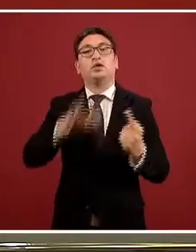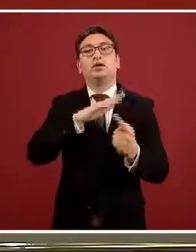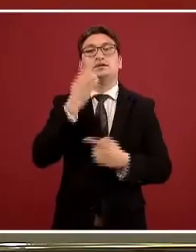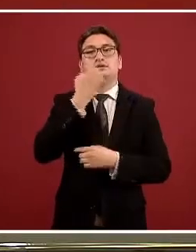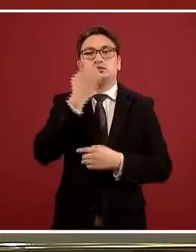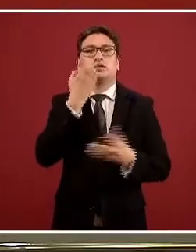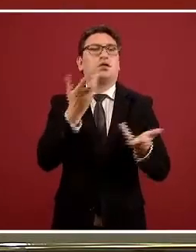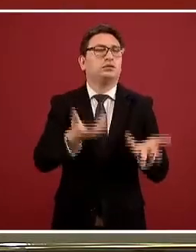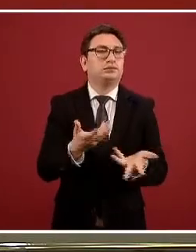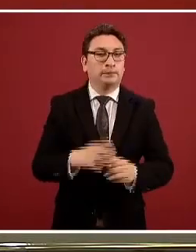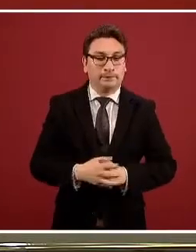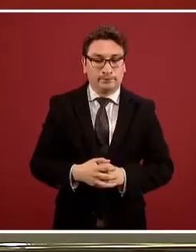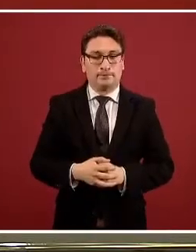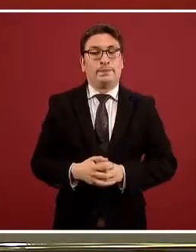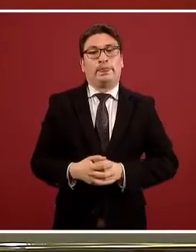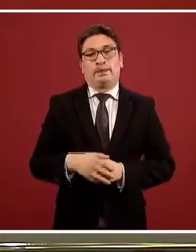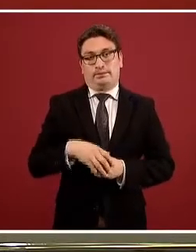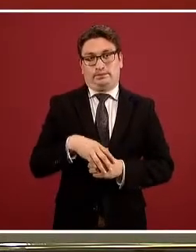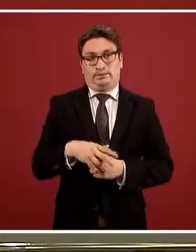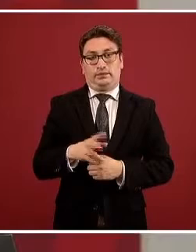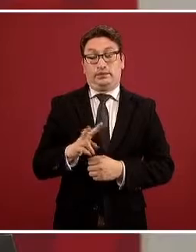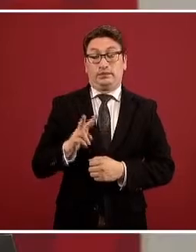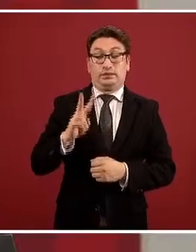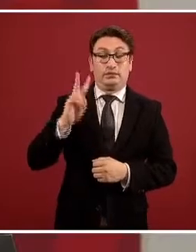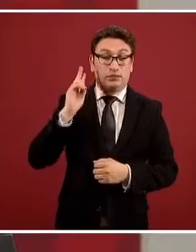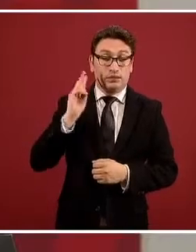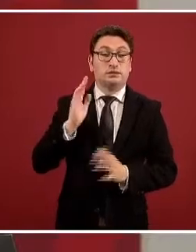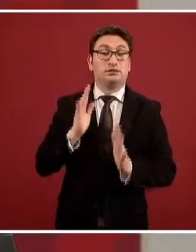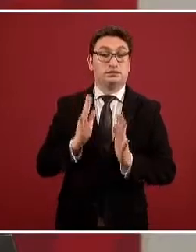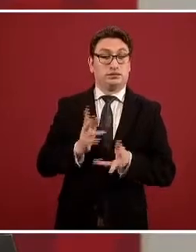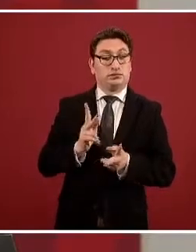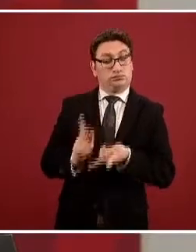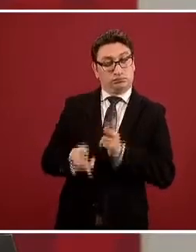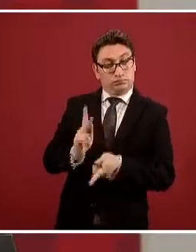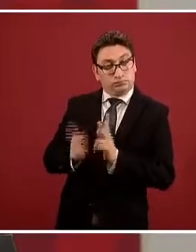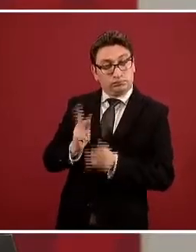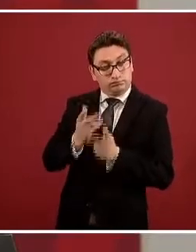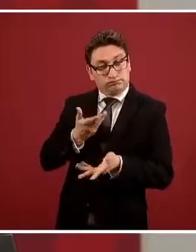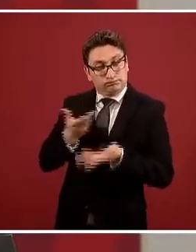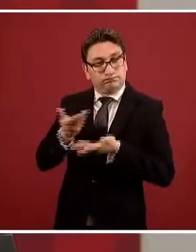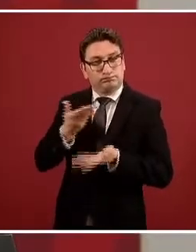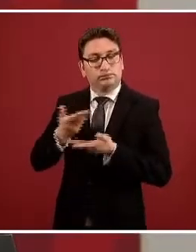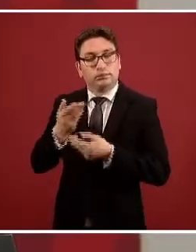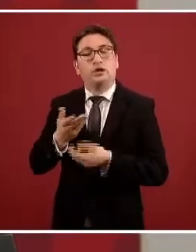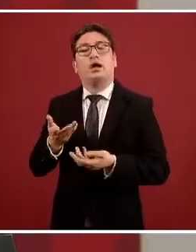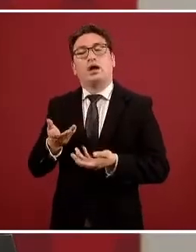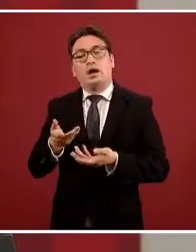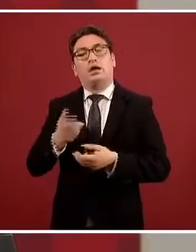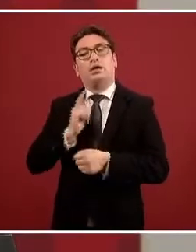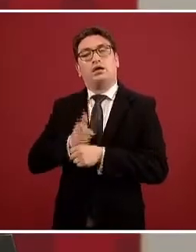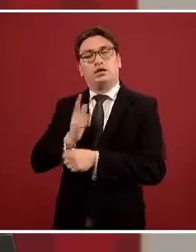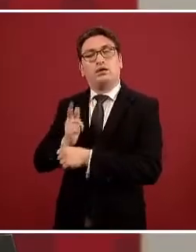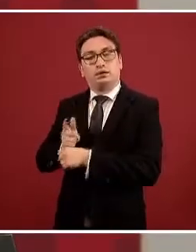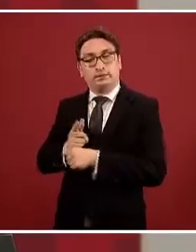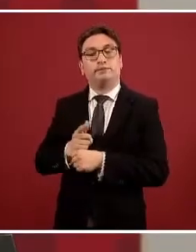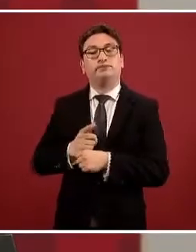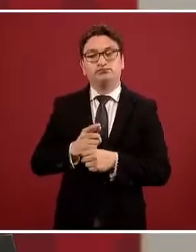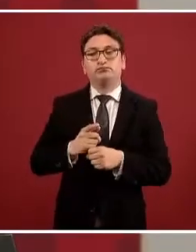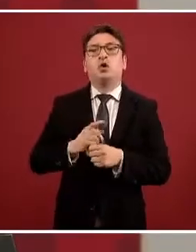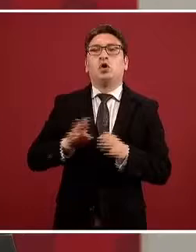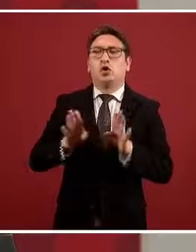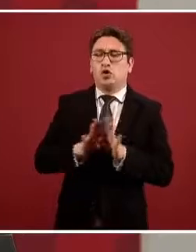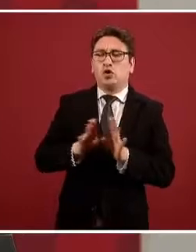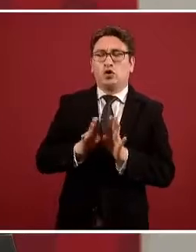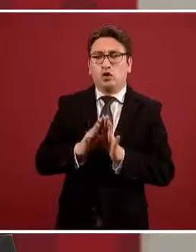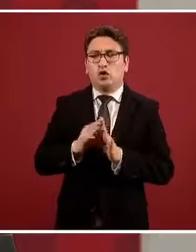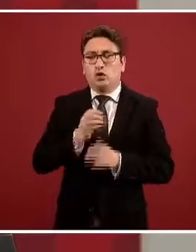educativo. El viernes tuvimos una conversación muy productiva en donde identificamos precisamente cómo se va